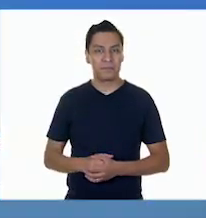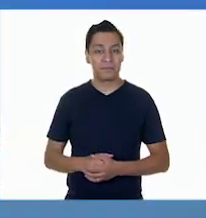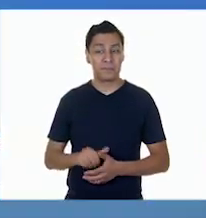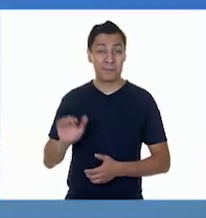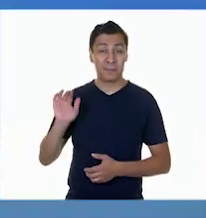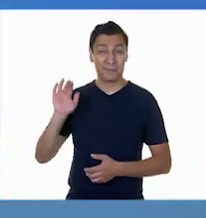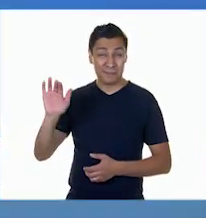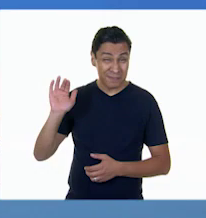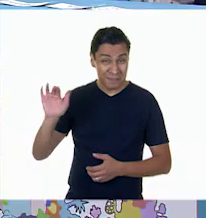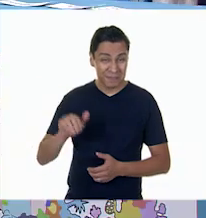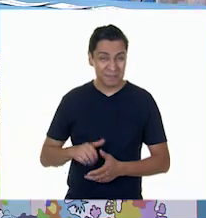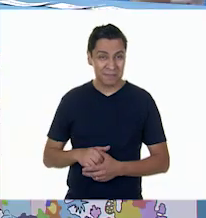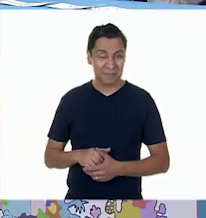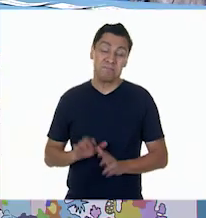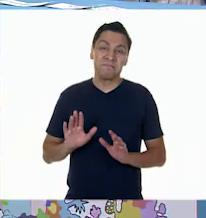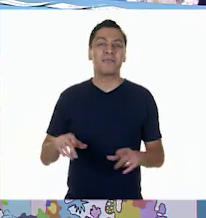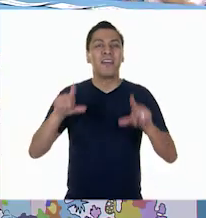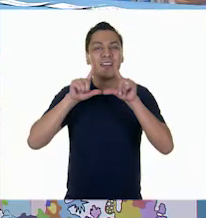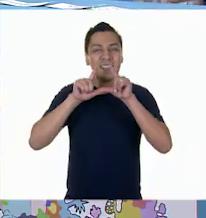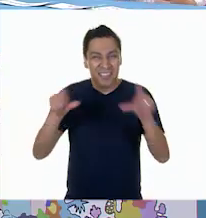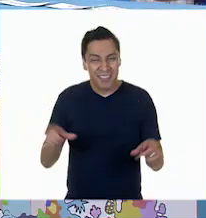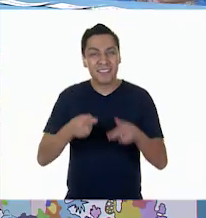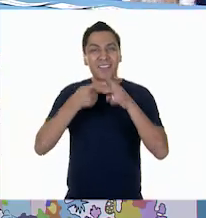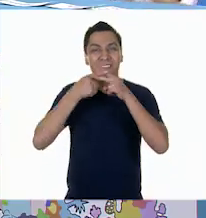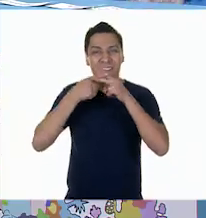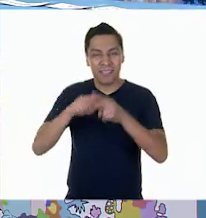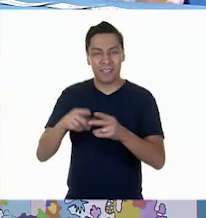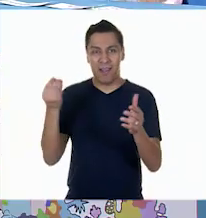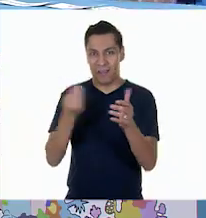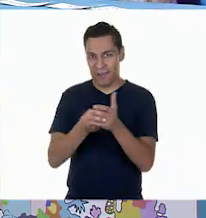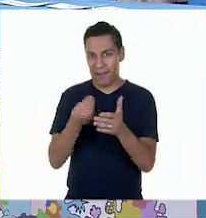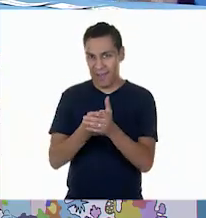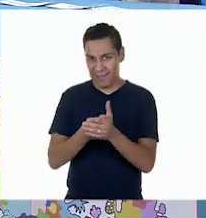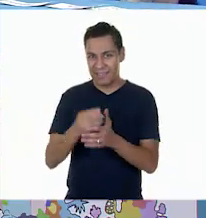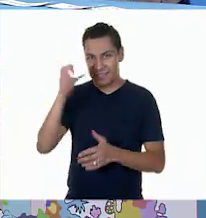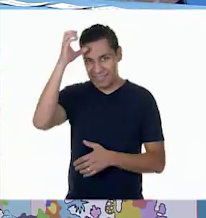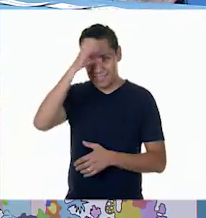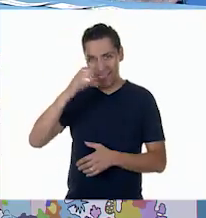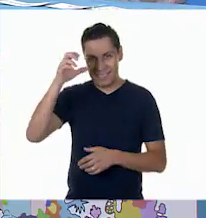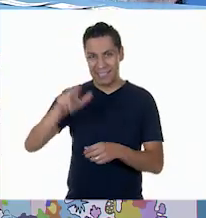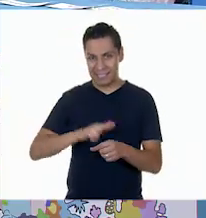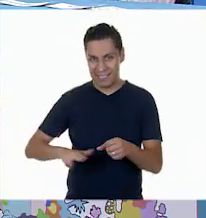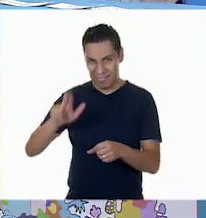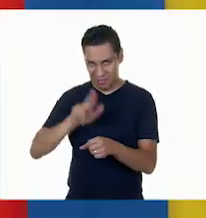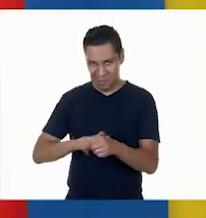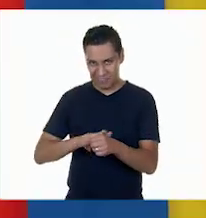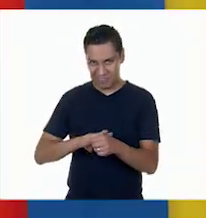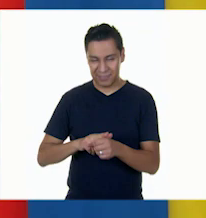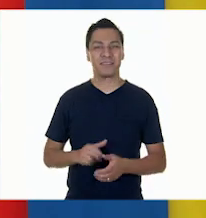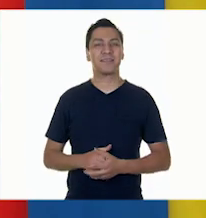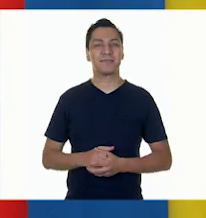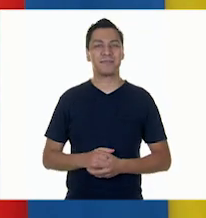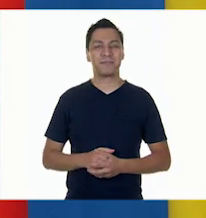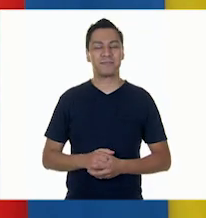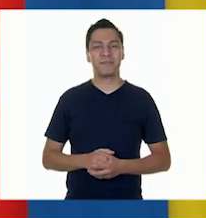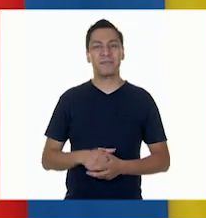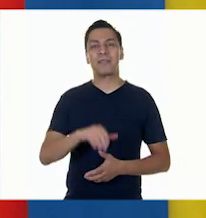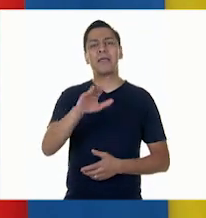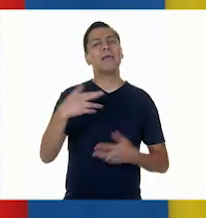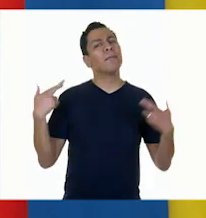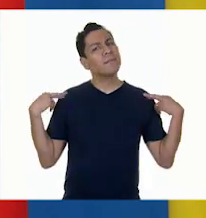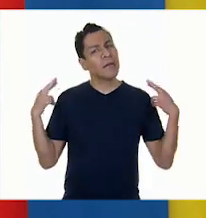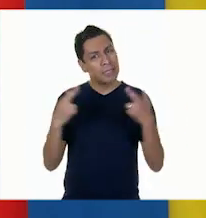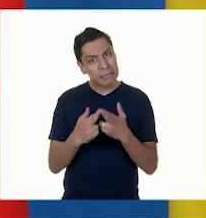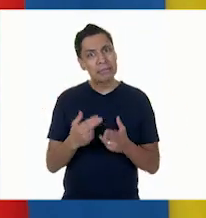Espero que estén muy listos para comenzar una clase más de Ciencias Naturales. Así es, maestra. Ya queremos